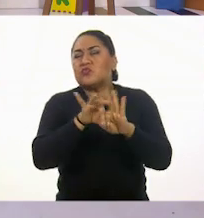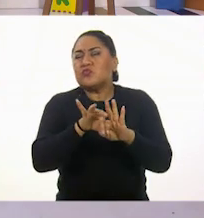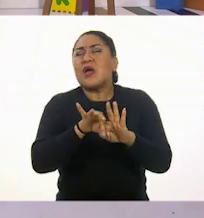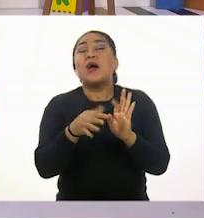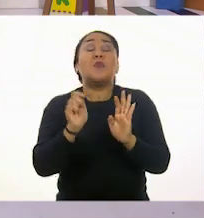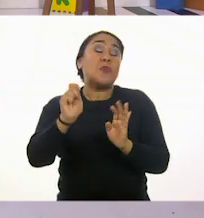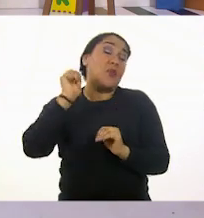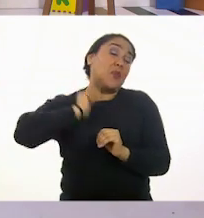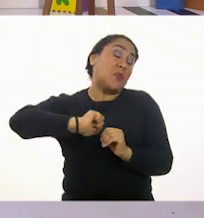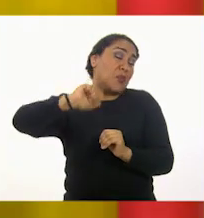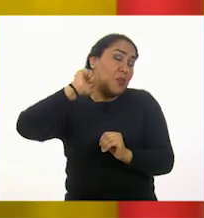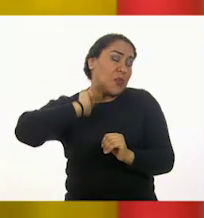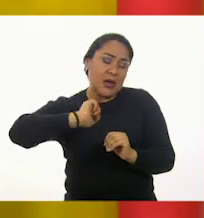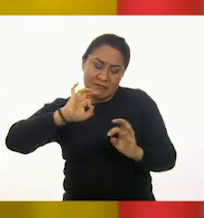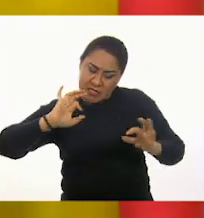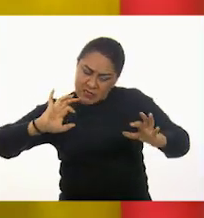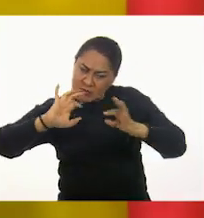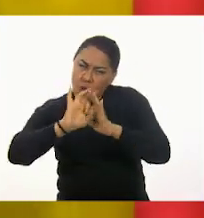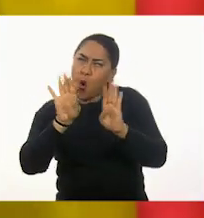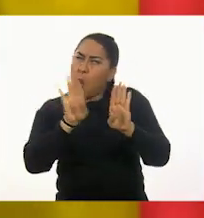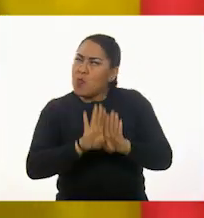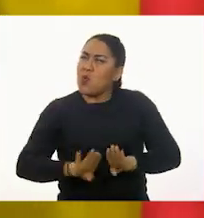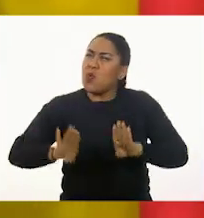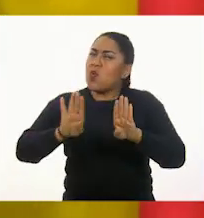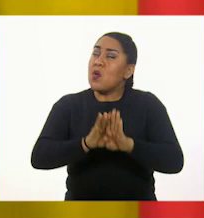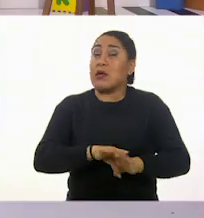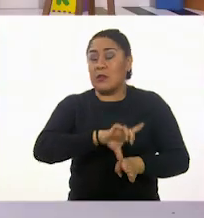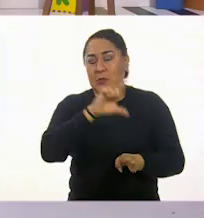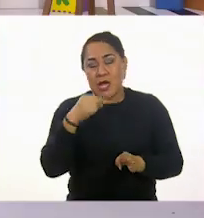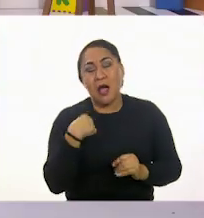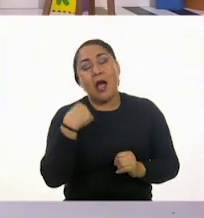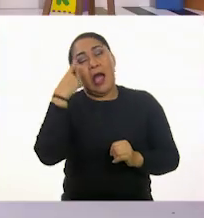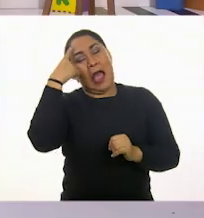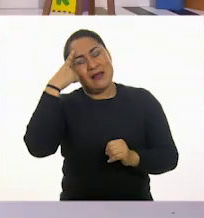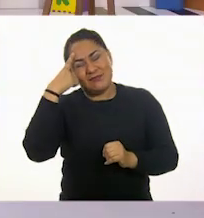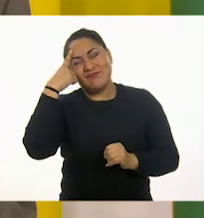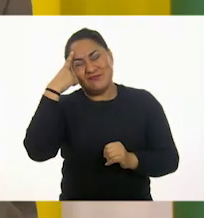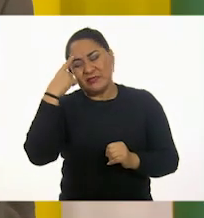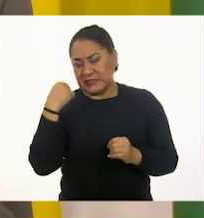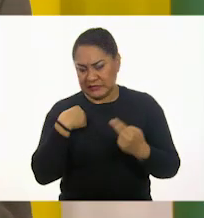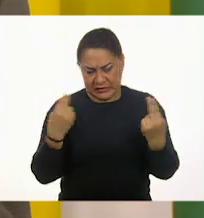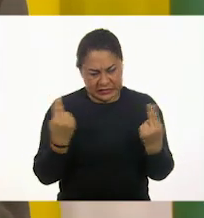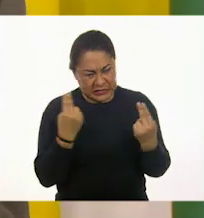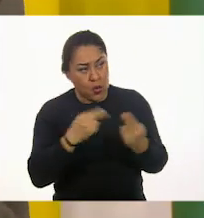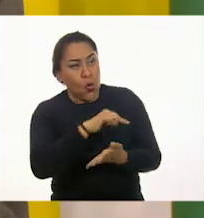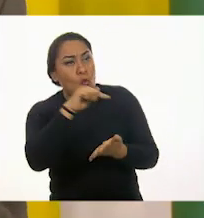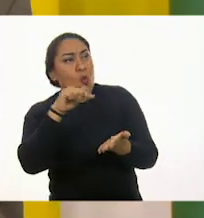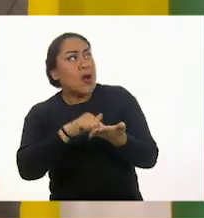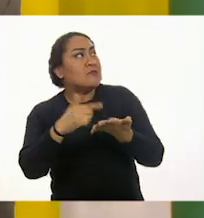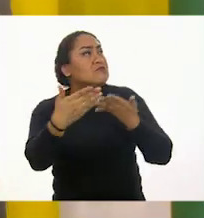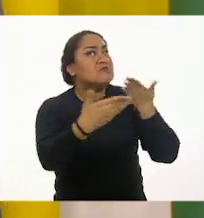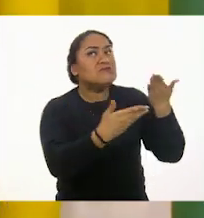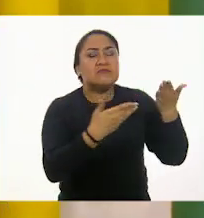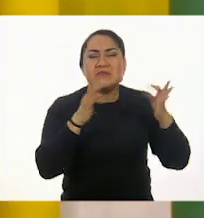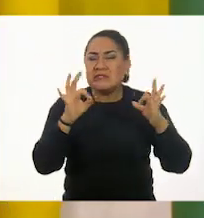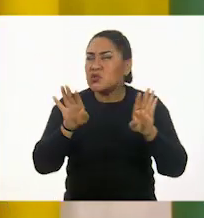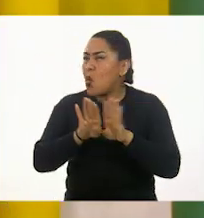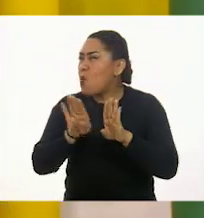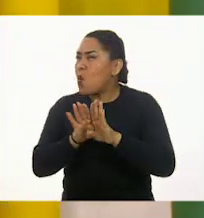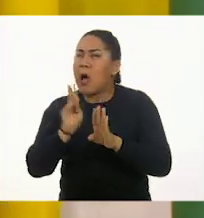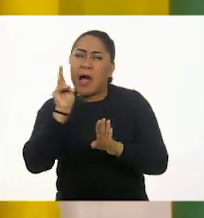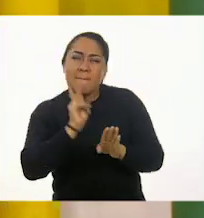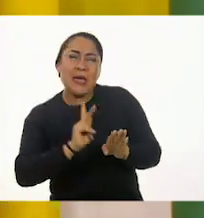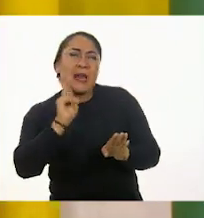de la historia, relacionarlos. Y entonces, para eso yo necesitaba un espacio, un taller